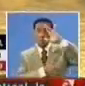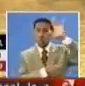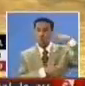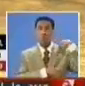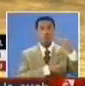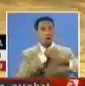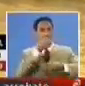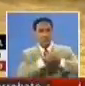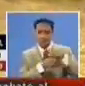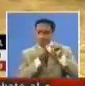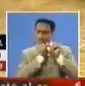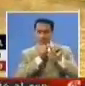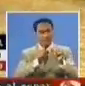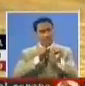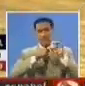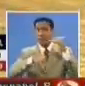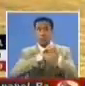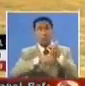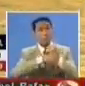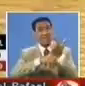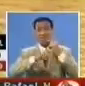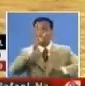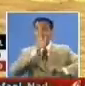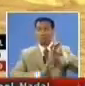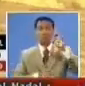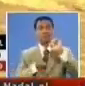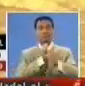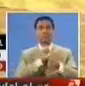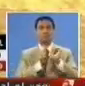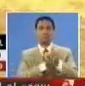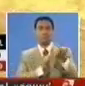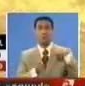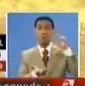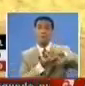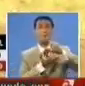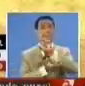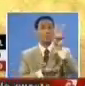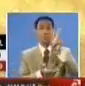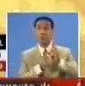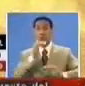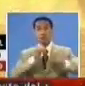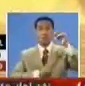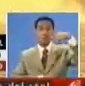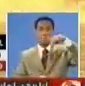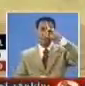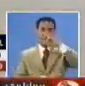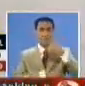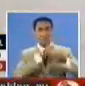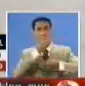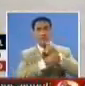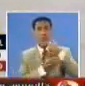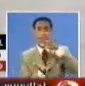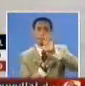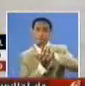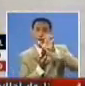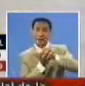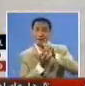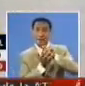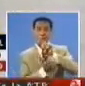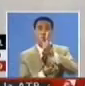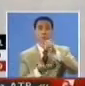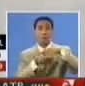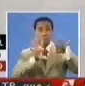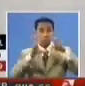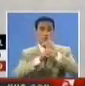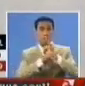hacerlo, pues seguiré empujando los límites en el deporte y representando a Venezuela. Este año se realizó el Margarita Wild Winds